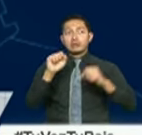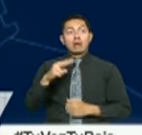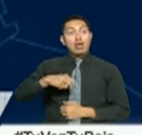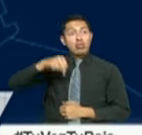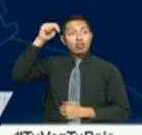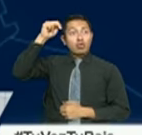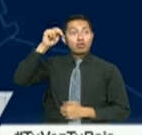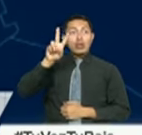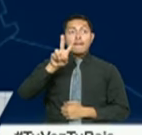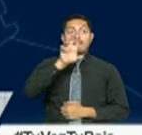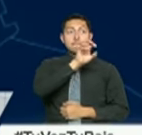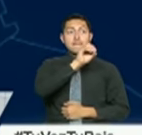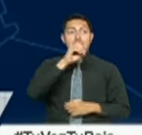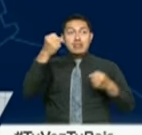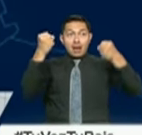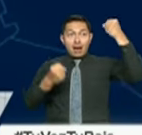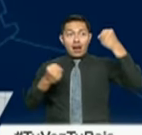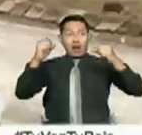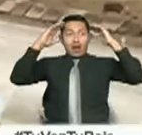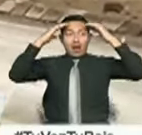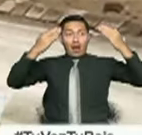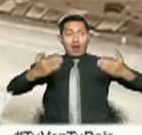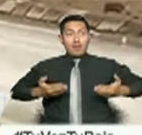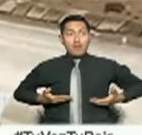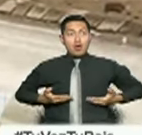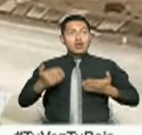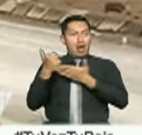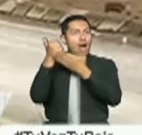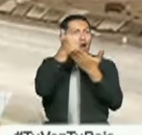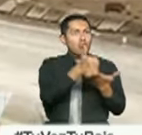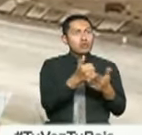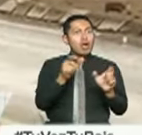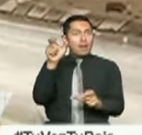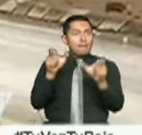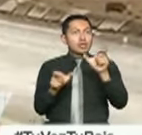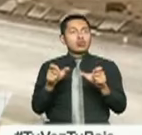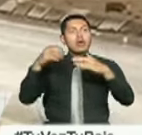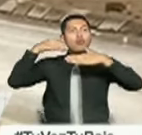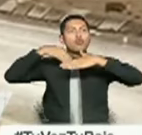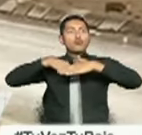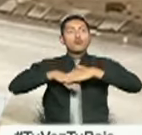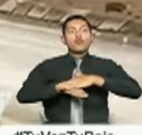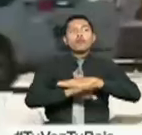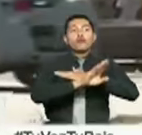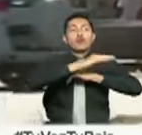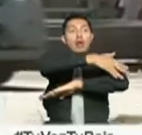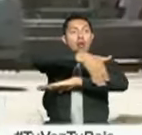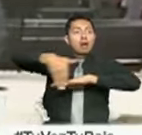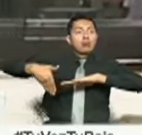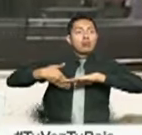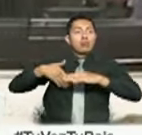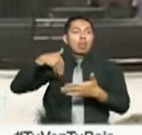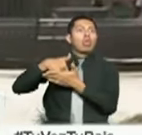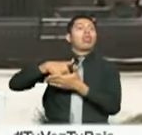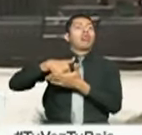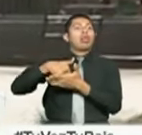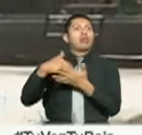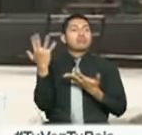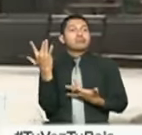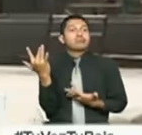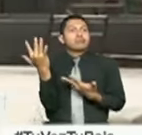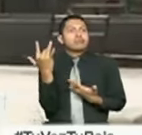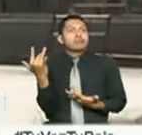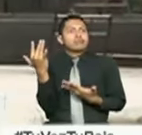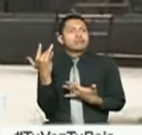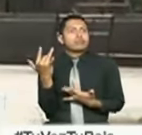20 camiones cargados de ayuda humanitaria han logrado cruzar la frontera turca, pero permanecen bloqueados en tierra de nadie, a la espera del permiso para llegar